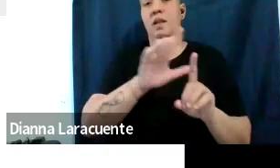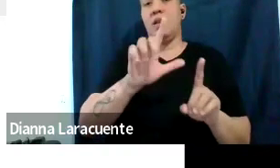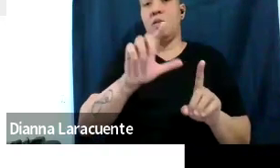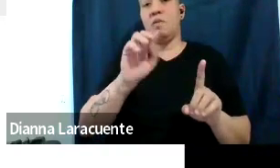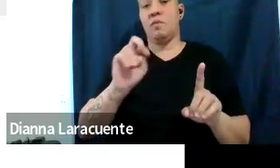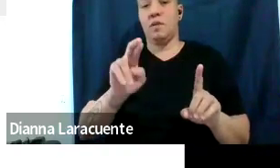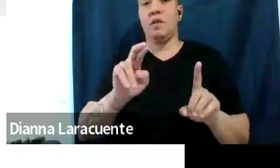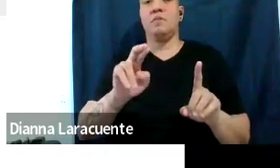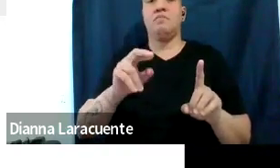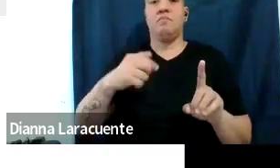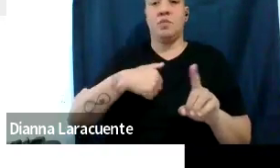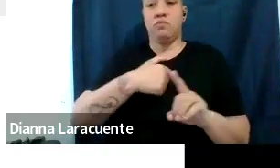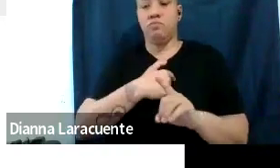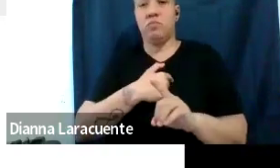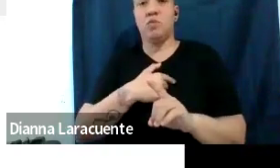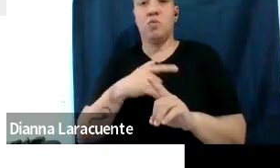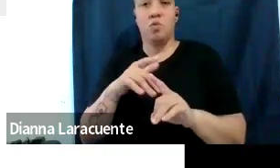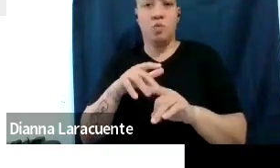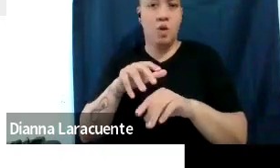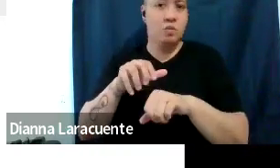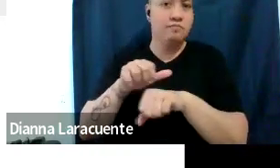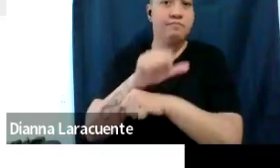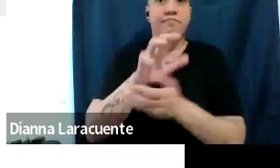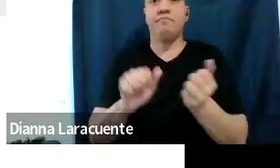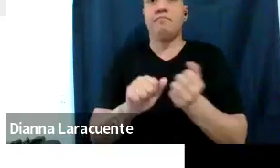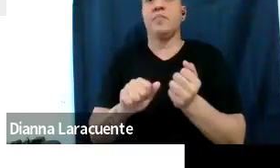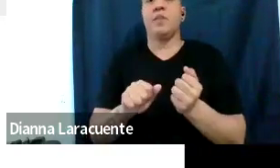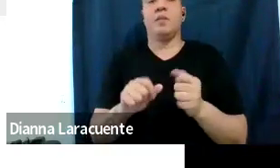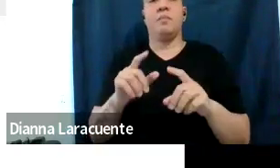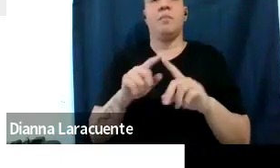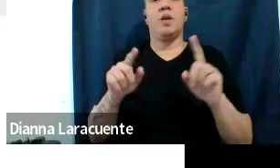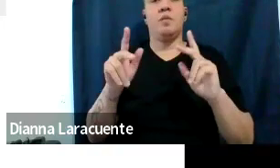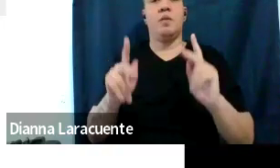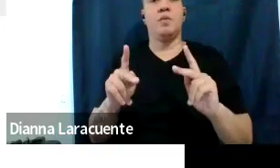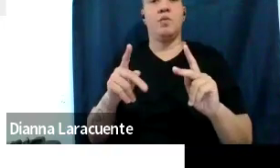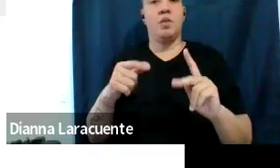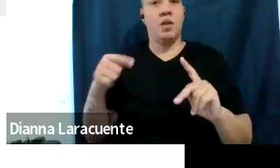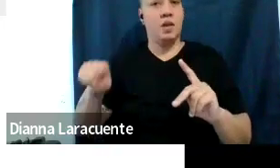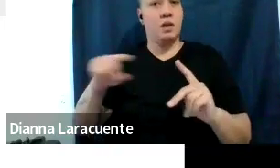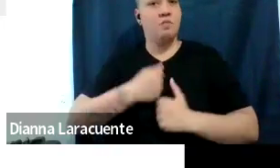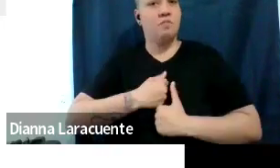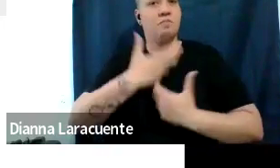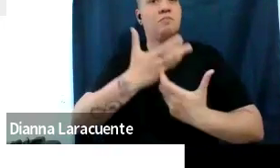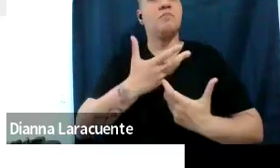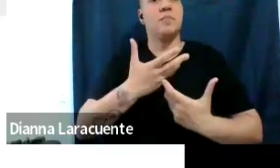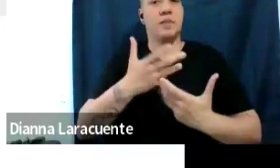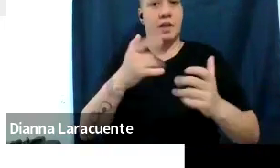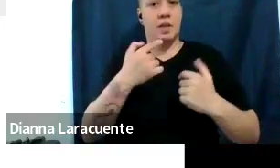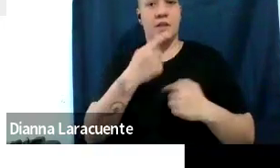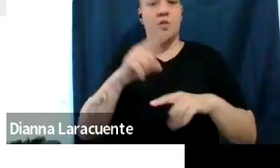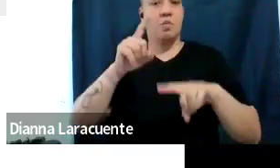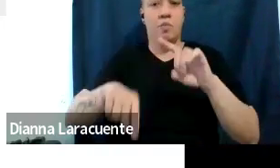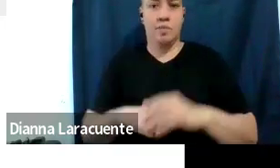pero el pueblo sintió que había una persona que decía lo que ellos pensaban, lo que ellos querían que se dijera y no